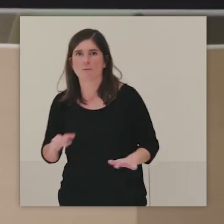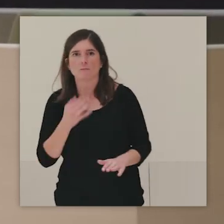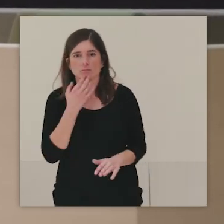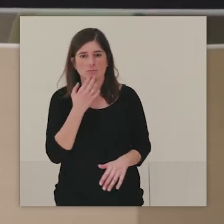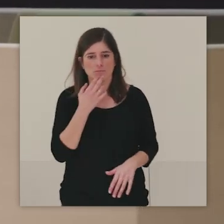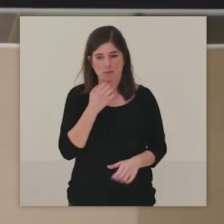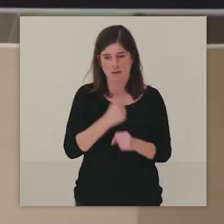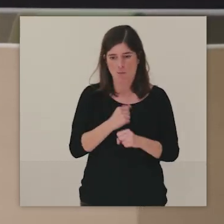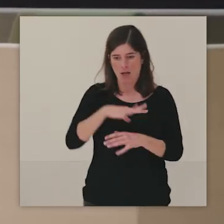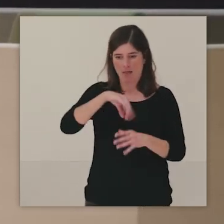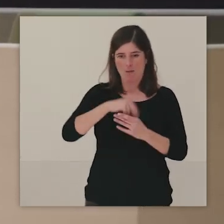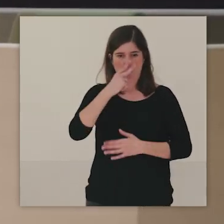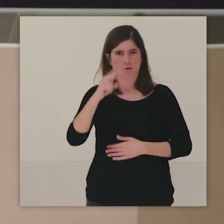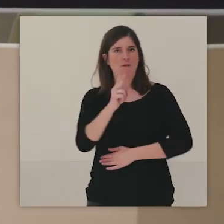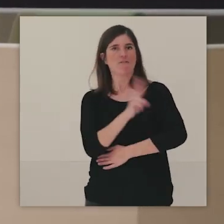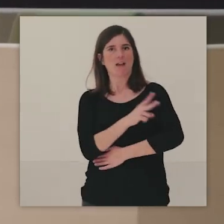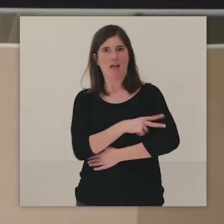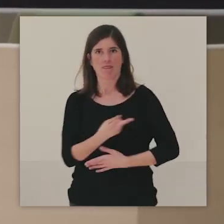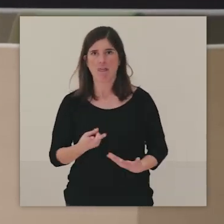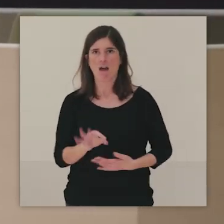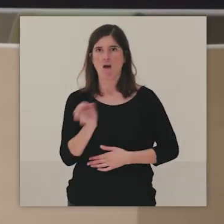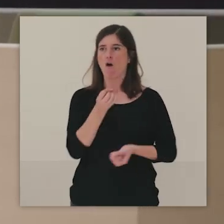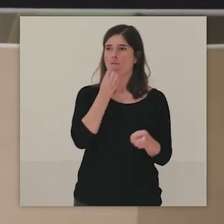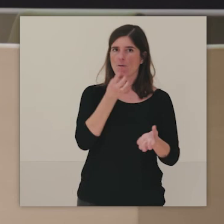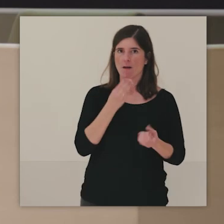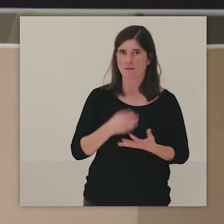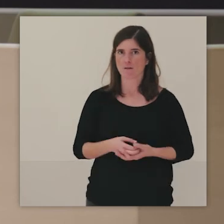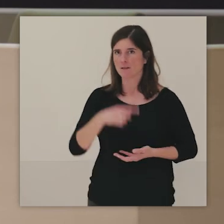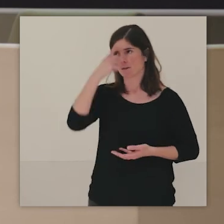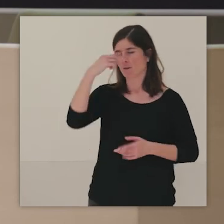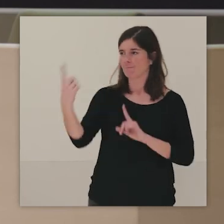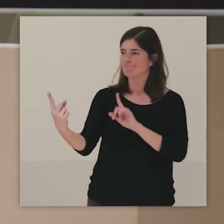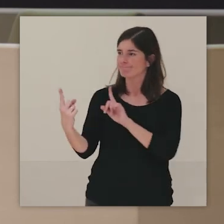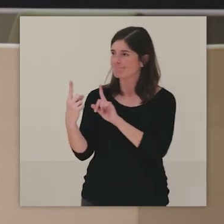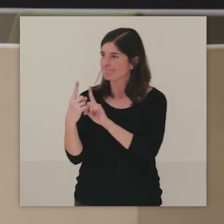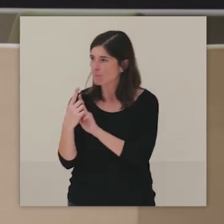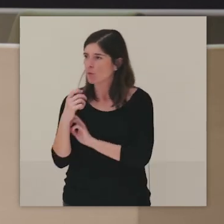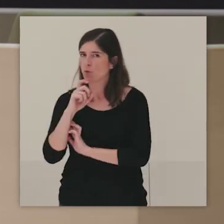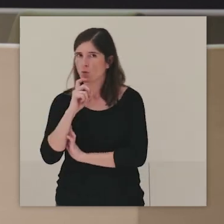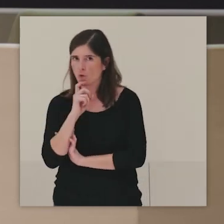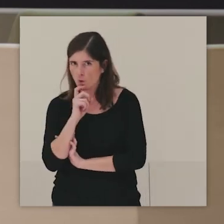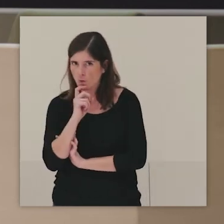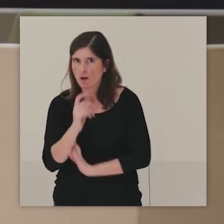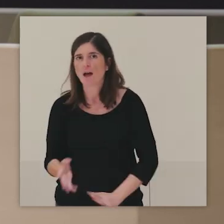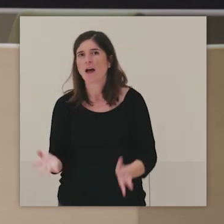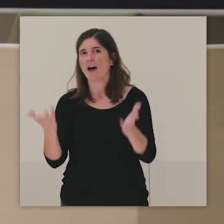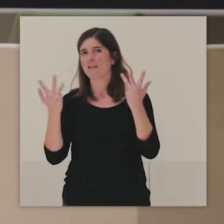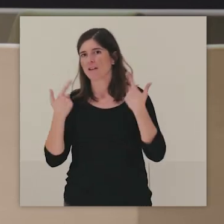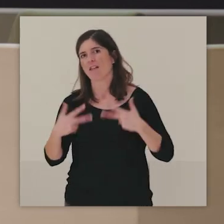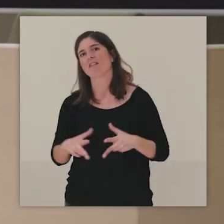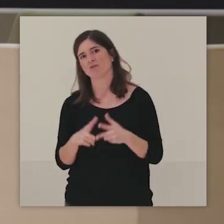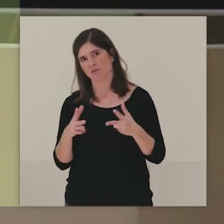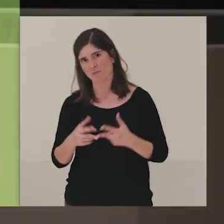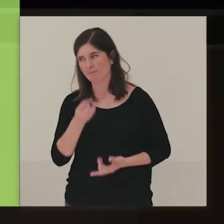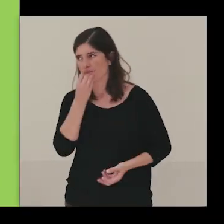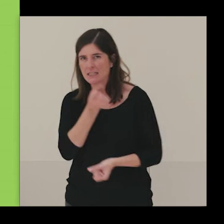forma, con el trato que corresponde, dándole información pertinente. La necesidad de formación es fundamental y hay muchas carencias en ese